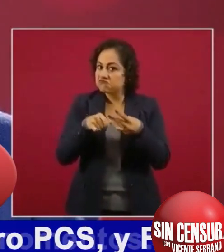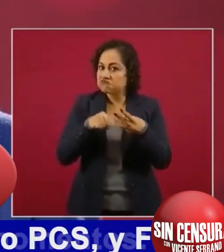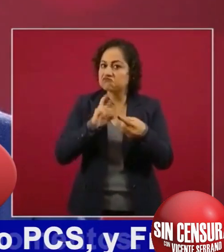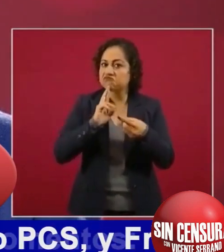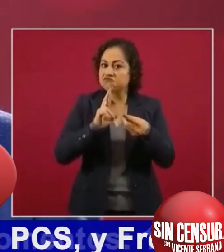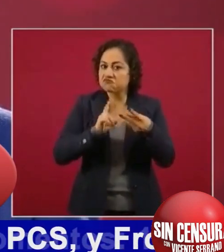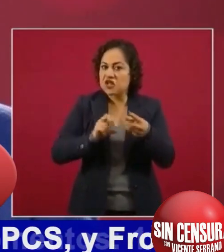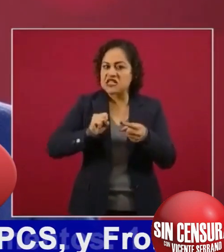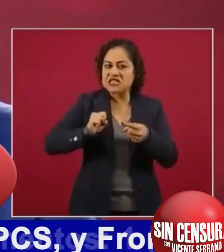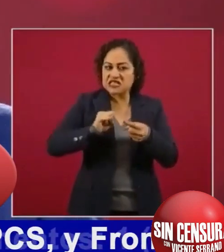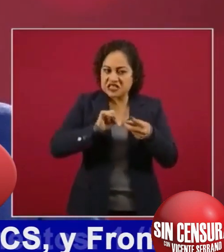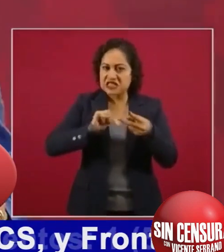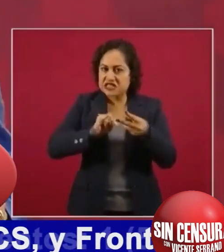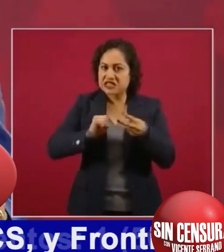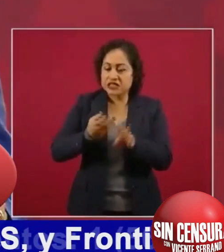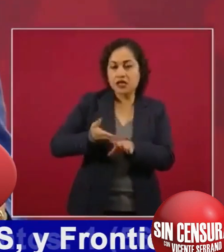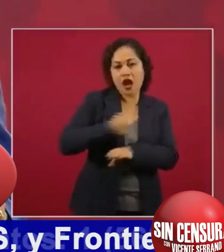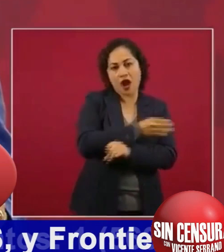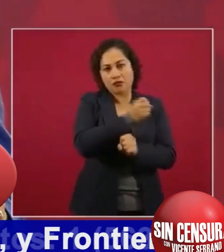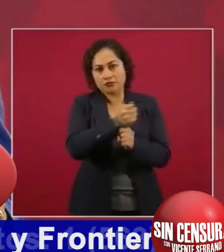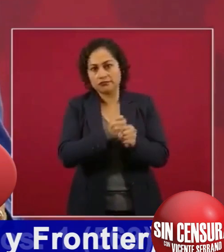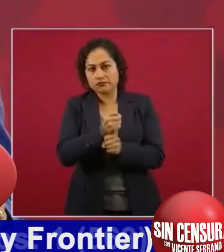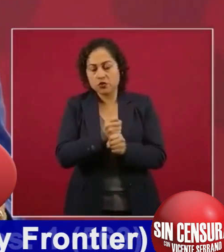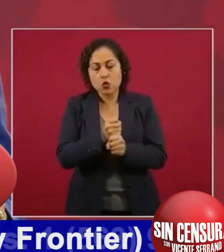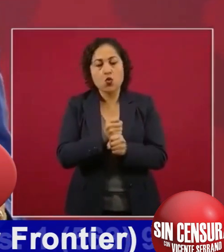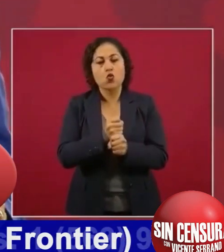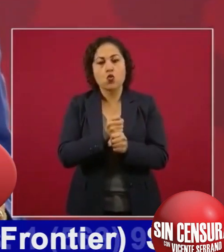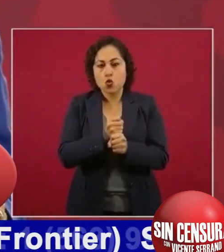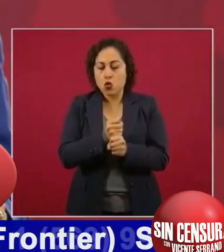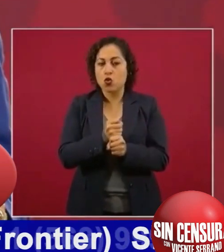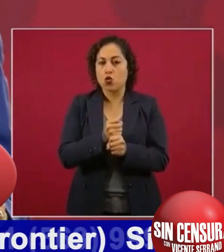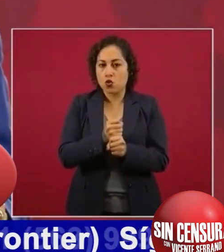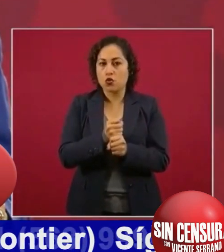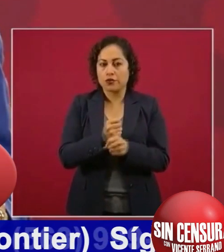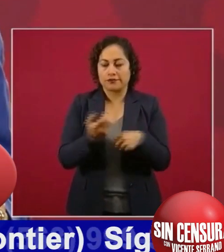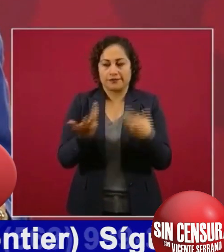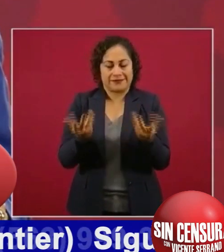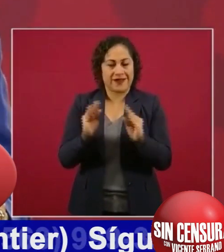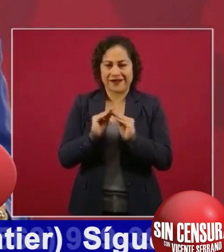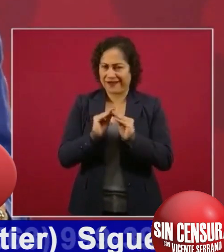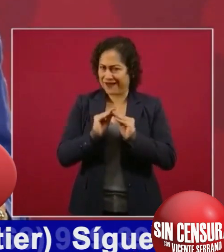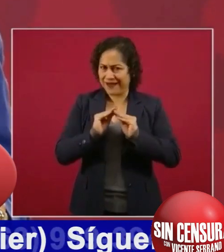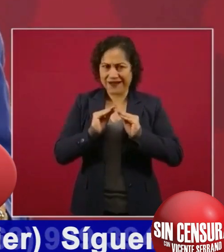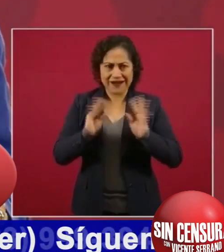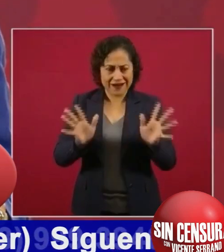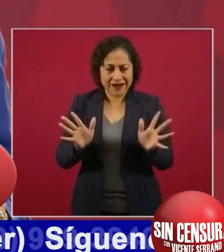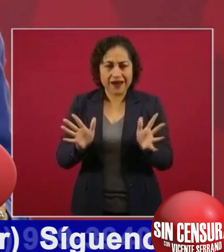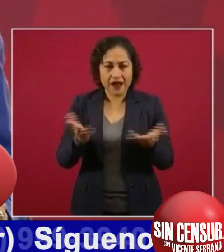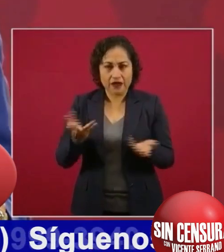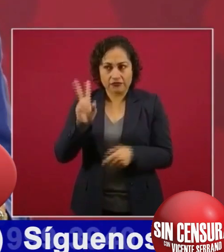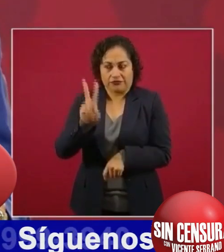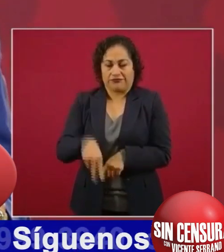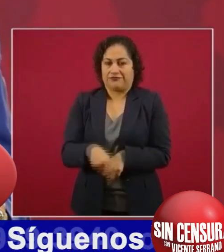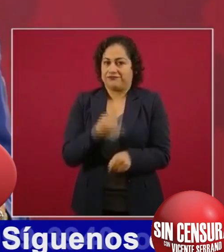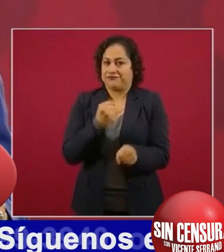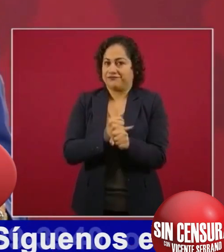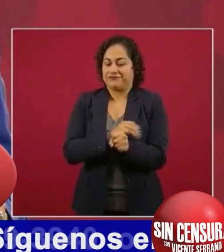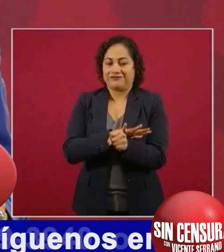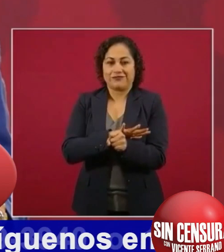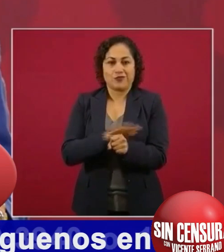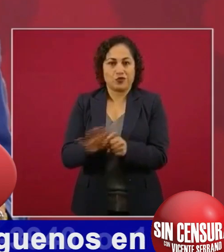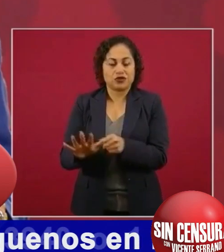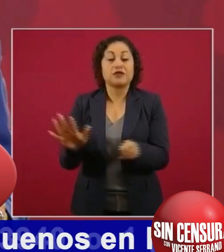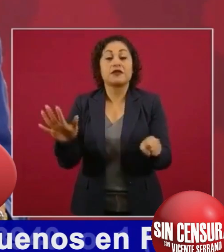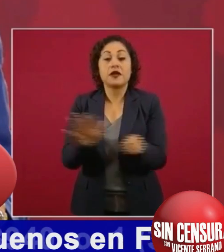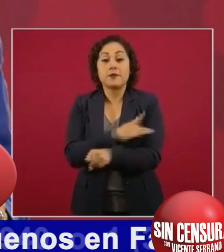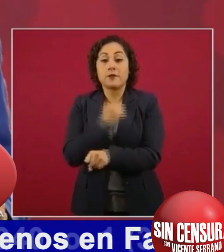torturado. Entonces, es paradójico que por una parte ya